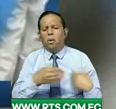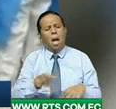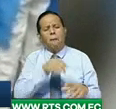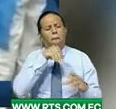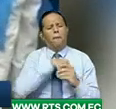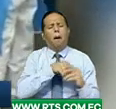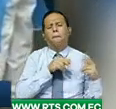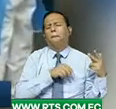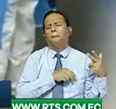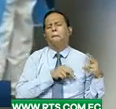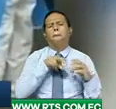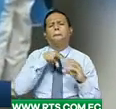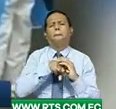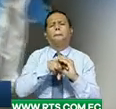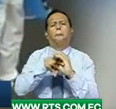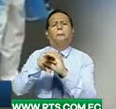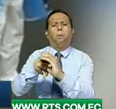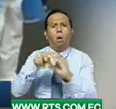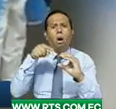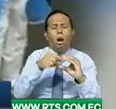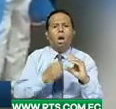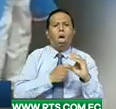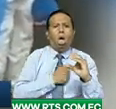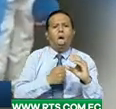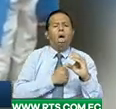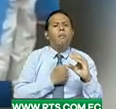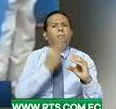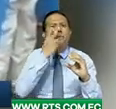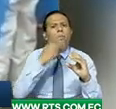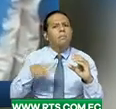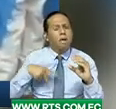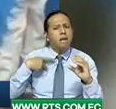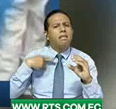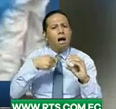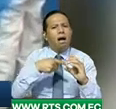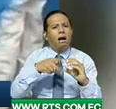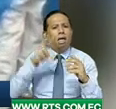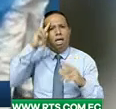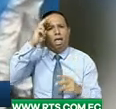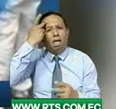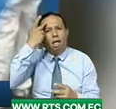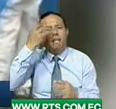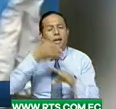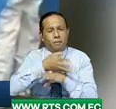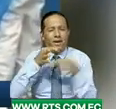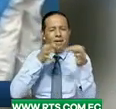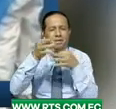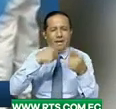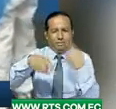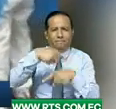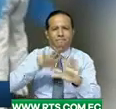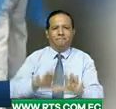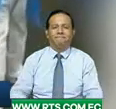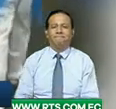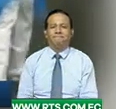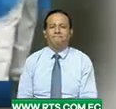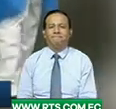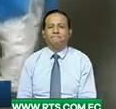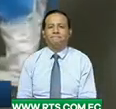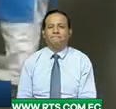aún estaba con vida. La ampliación de esta noticia al regresar de esta pausa. Quédese con nosotros.